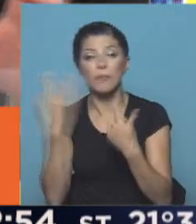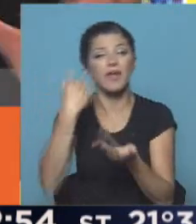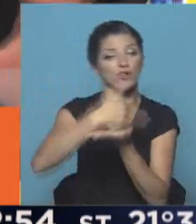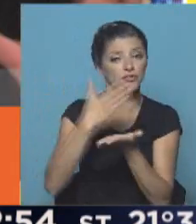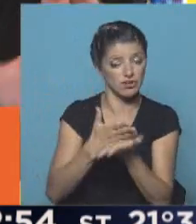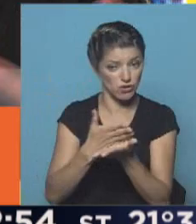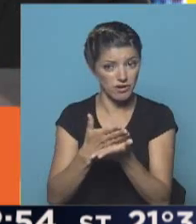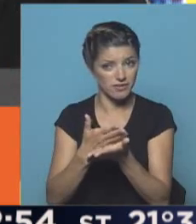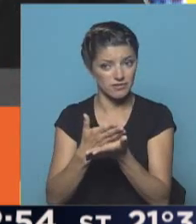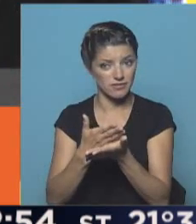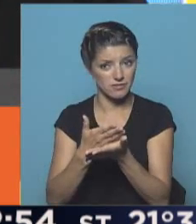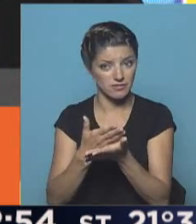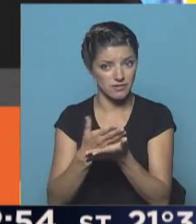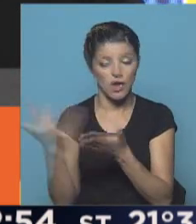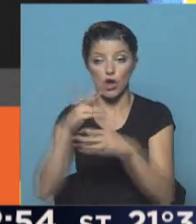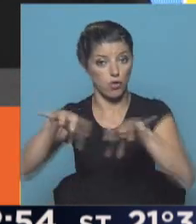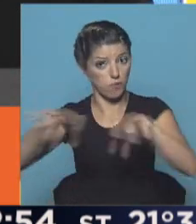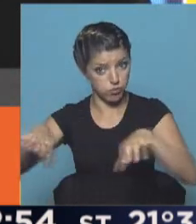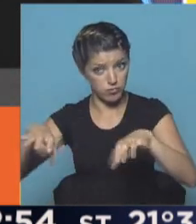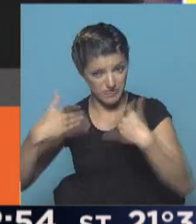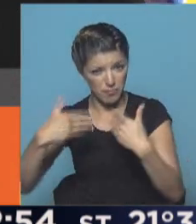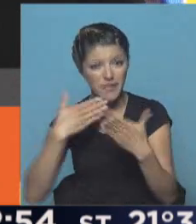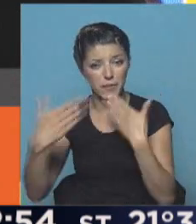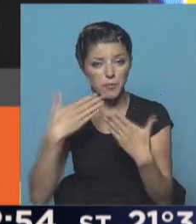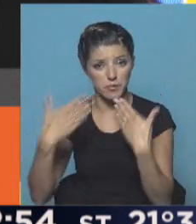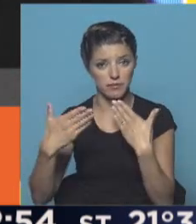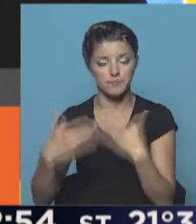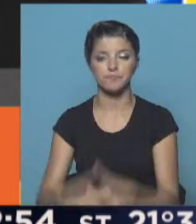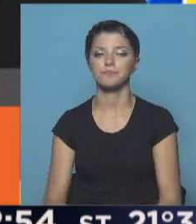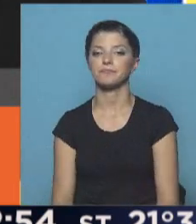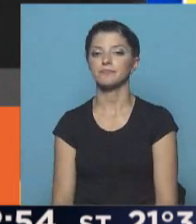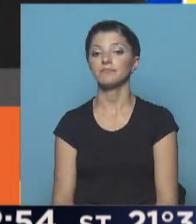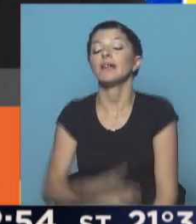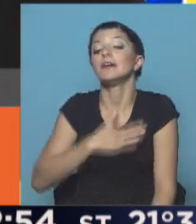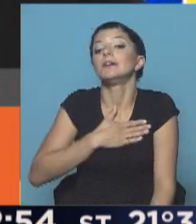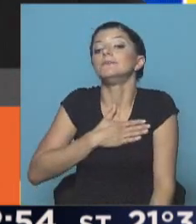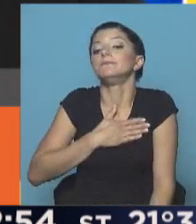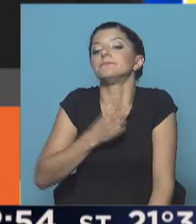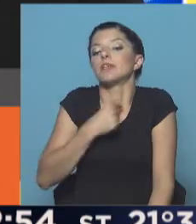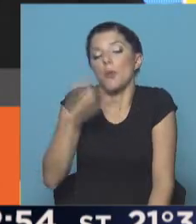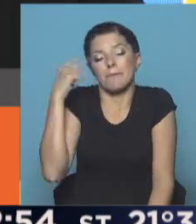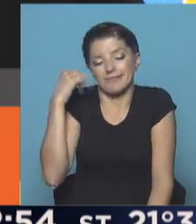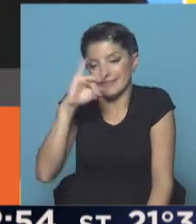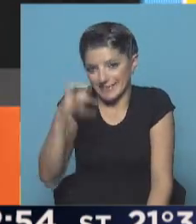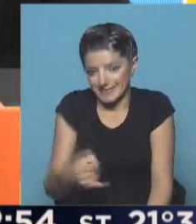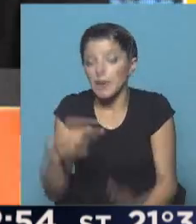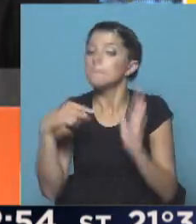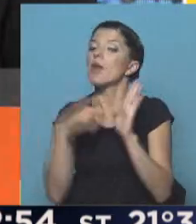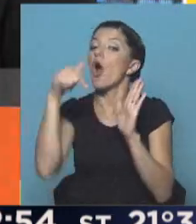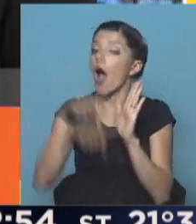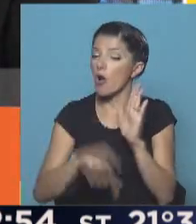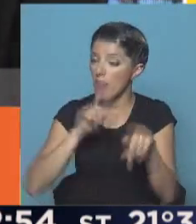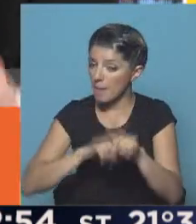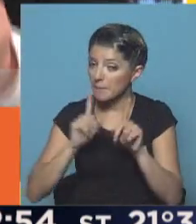entre los núcleos más moderados de los dos bandos? Yo quisiera creer que sí. Lo que pasa es que estamos viviendo en este momento una